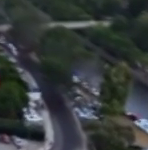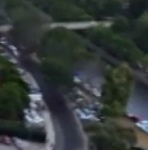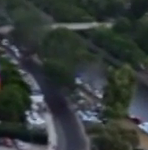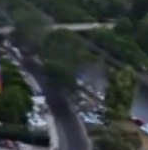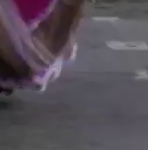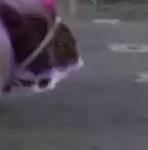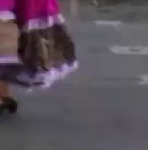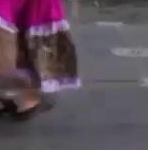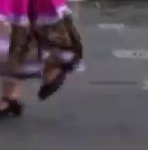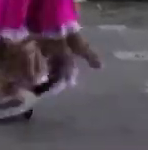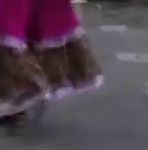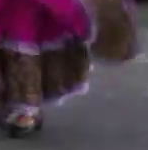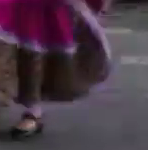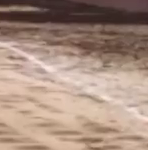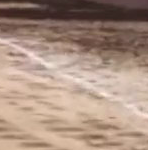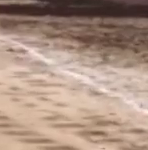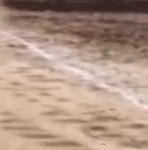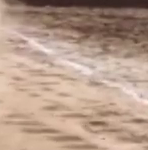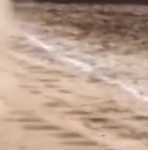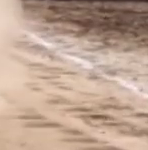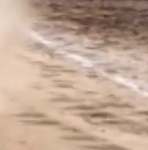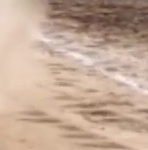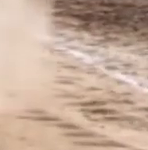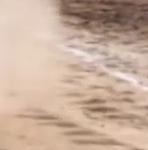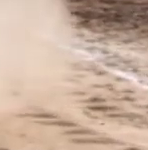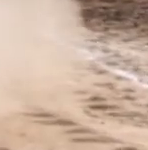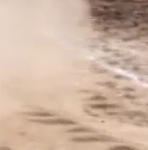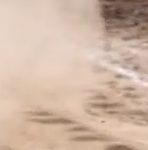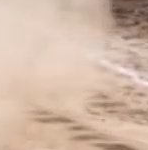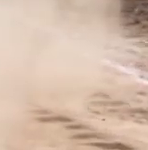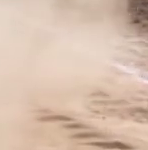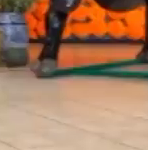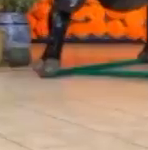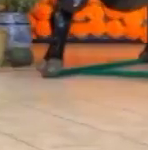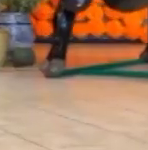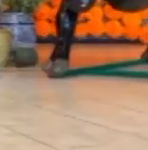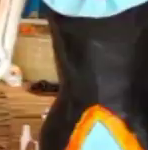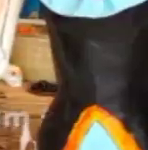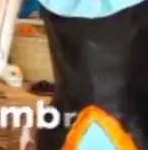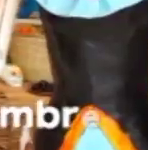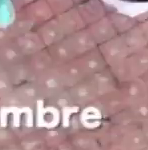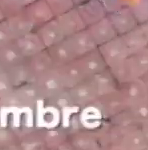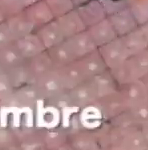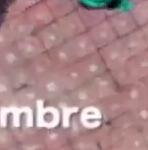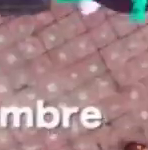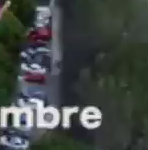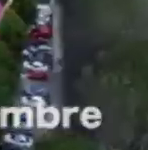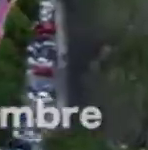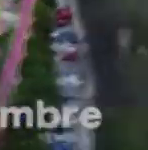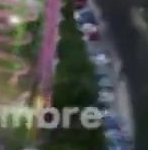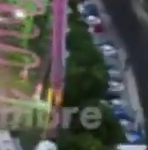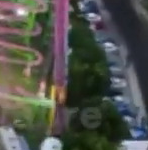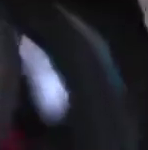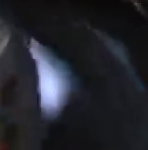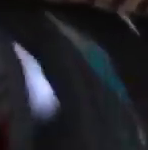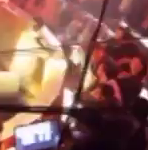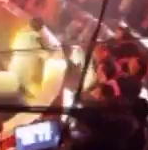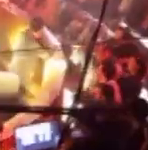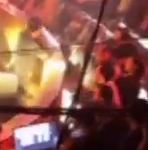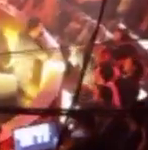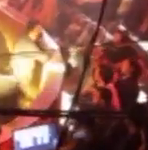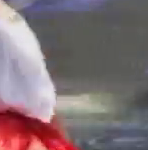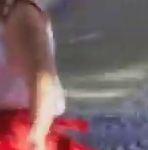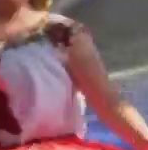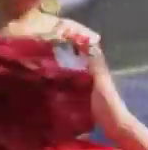Ven a vivir Tlaxcala, la Feria de Ferias 2024. Del 25 de octubre al 18 de noviembre, disfruta de más